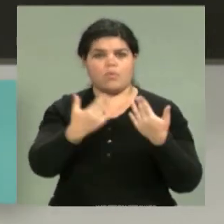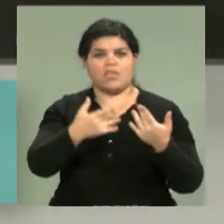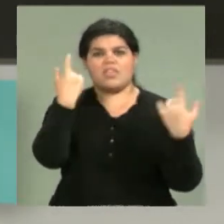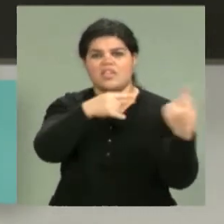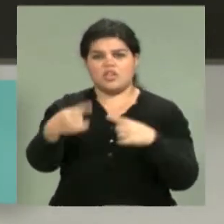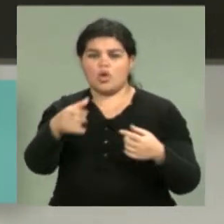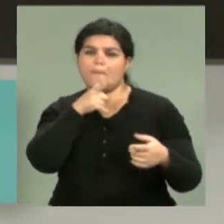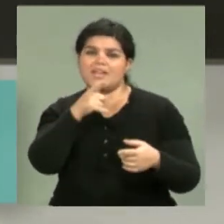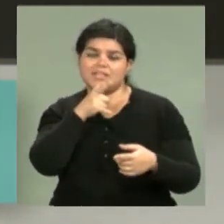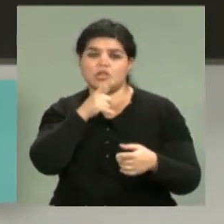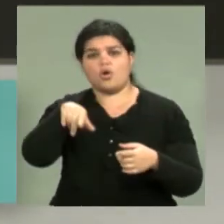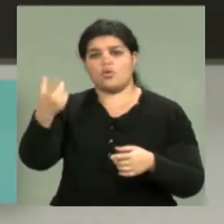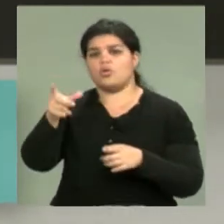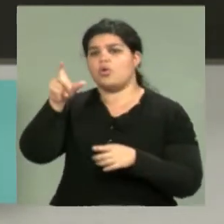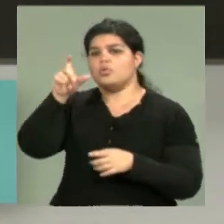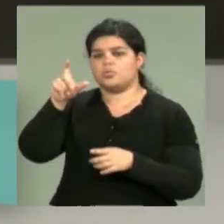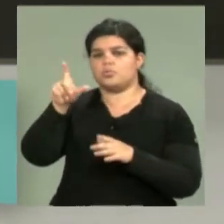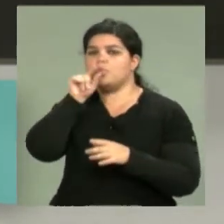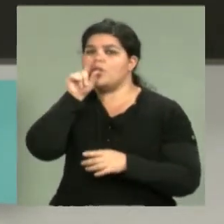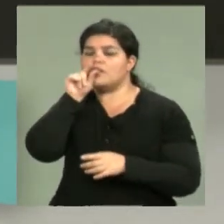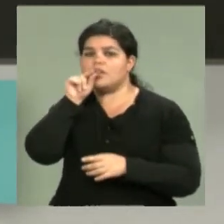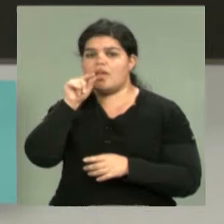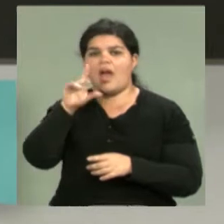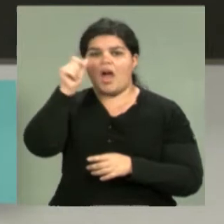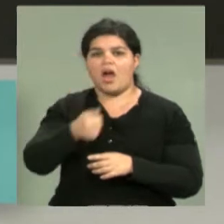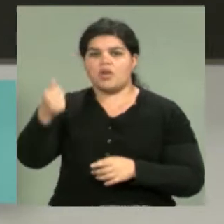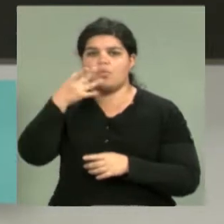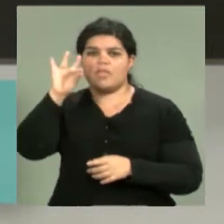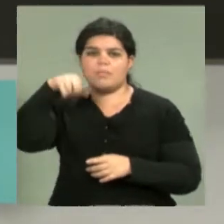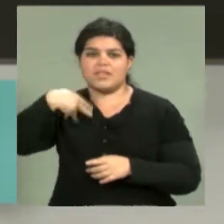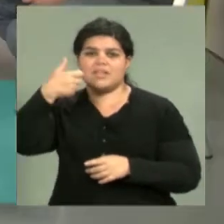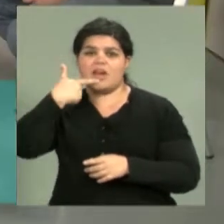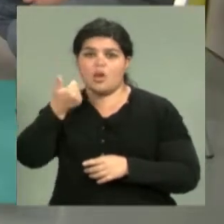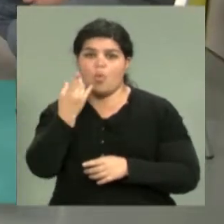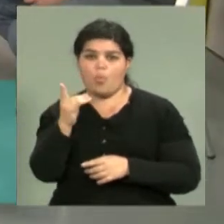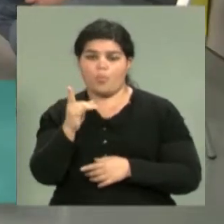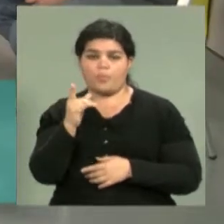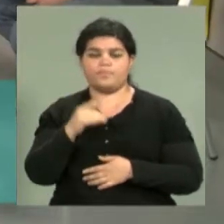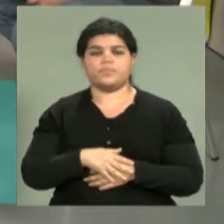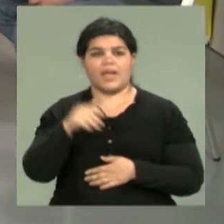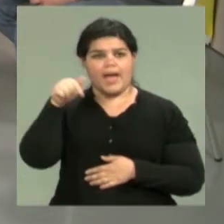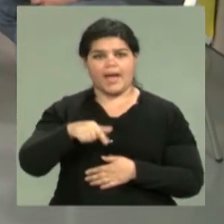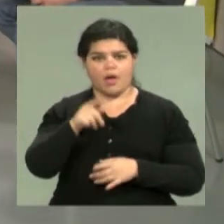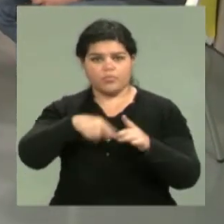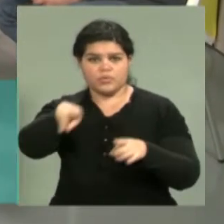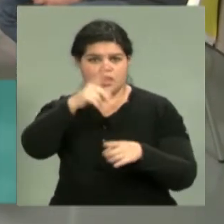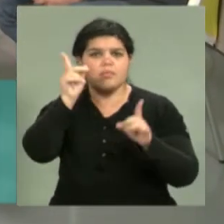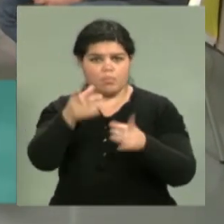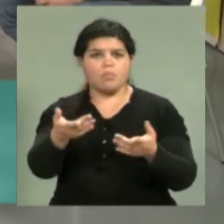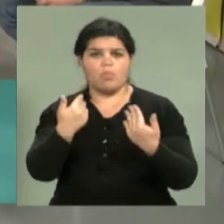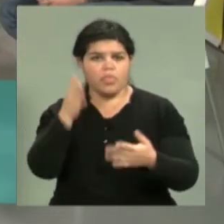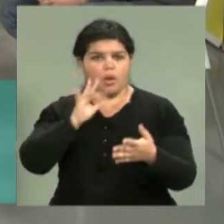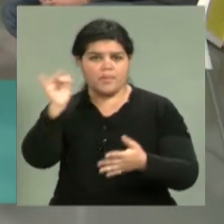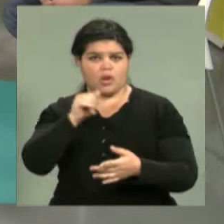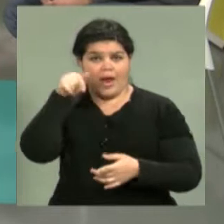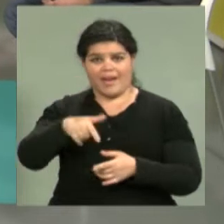Parecidos y en Twitter como @dpsenalú. Ustedes son los protagonistas, pero acá también en el piso hay otros protagonistas y voy a pasar a